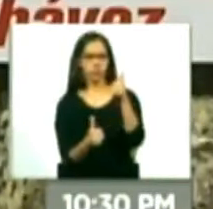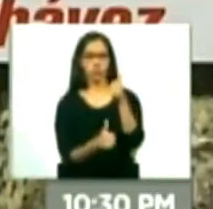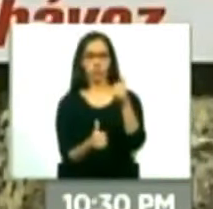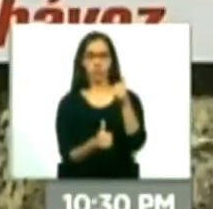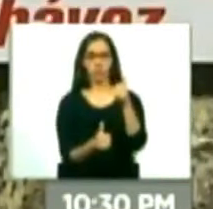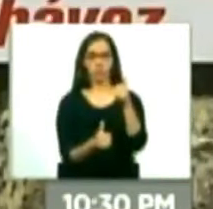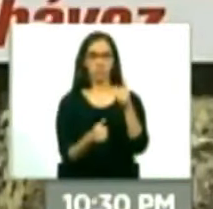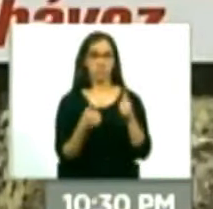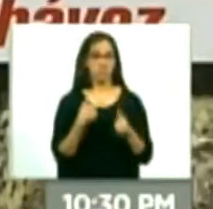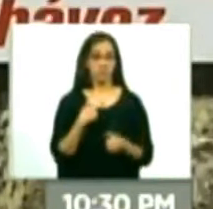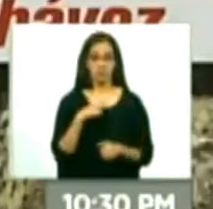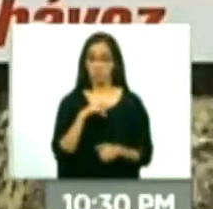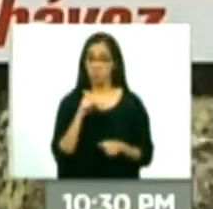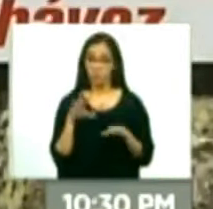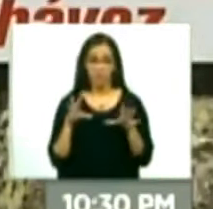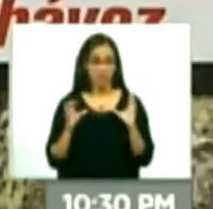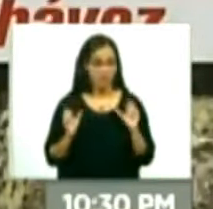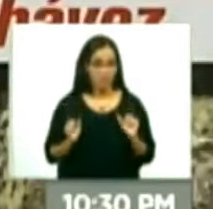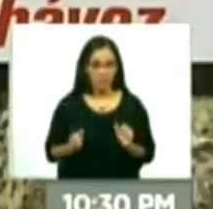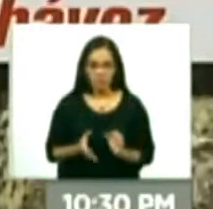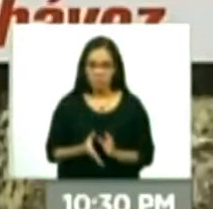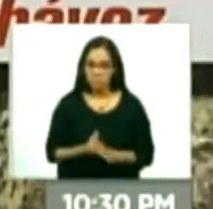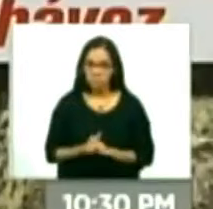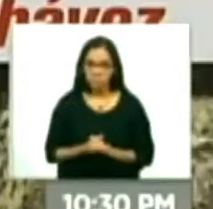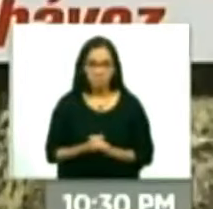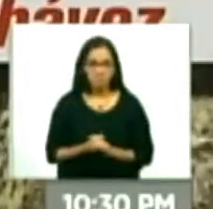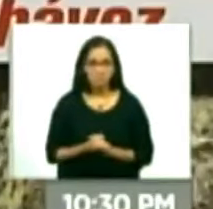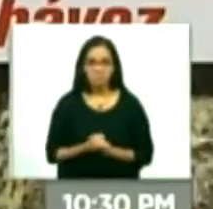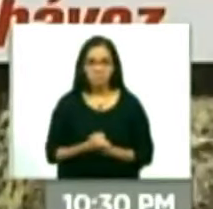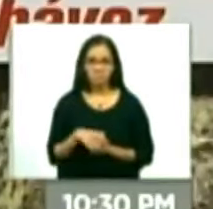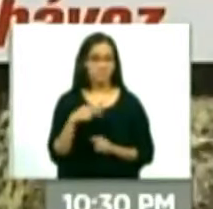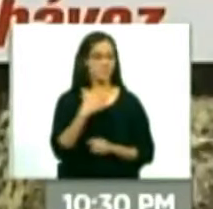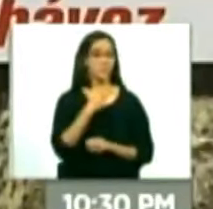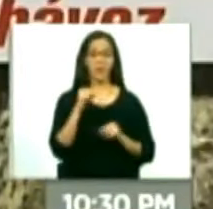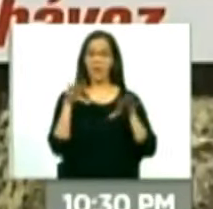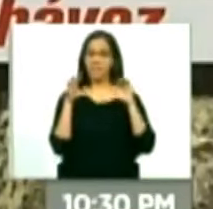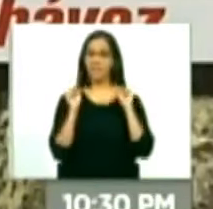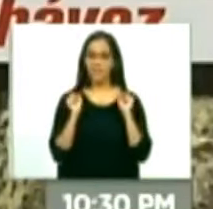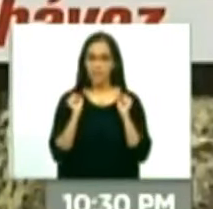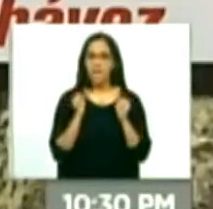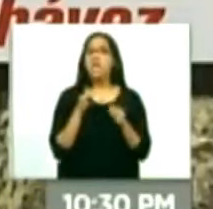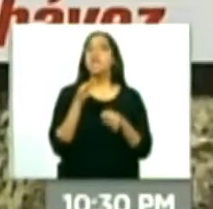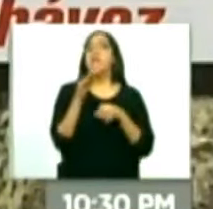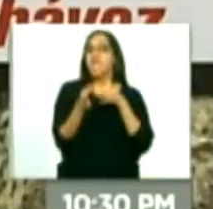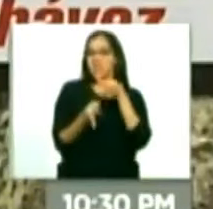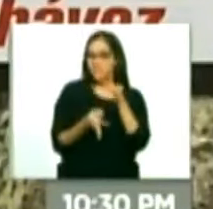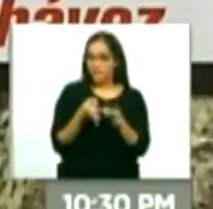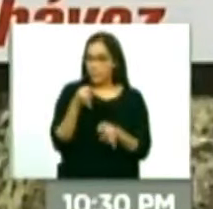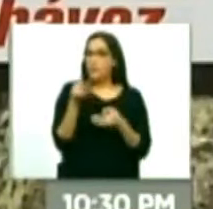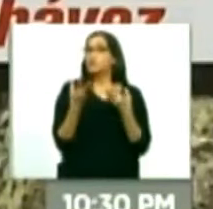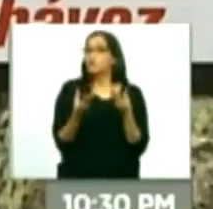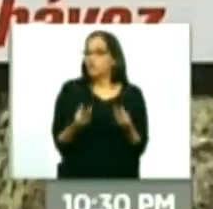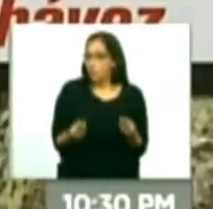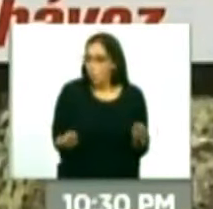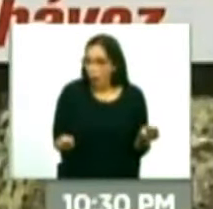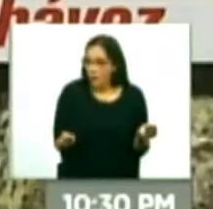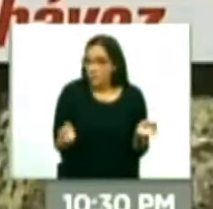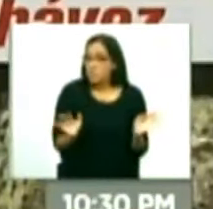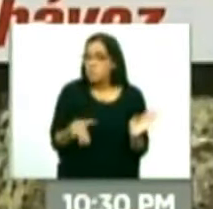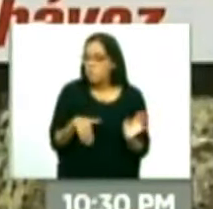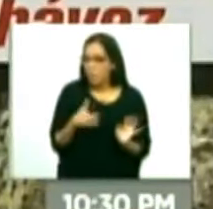Yo no entendí. De verdad no entendí. Si me lo explicara con más calma, quizás, pero no lo entendí.